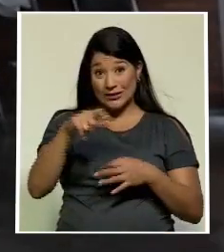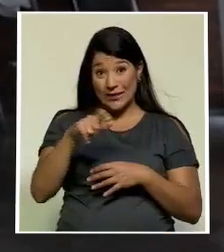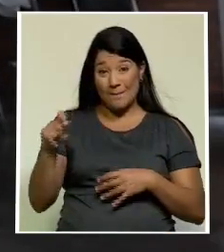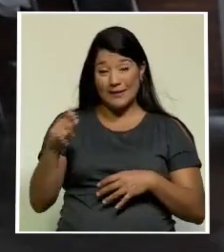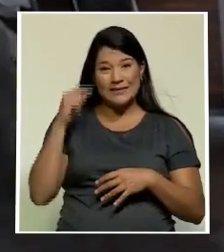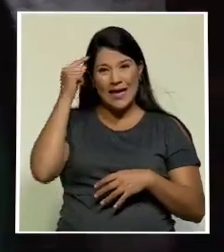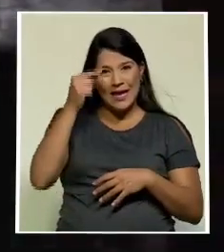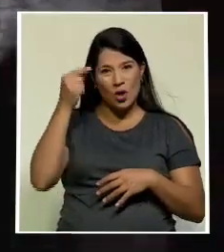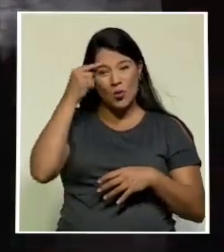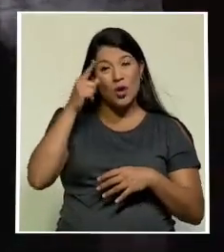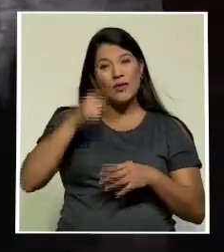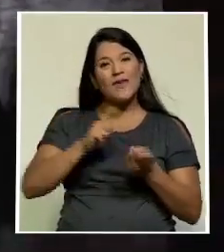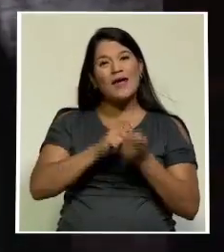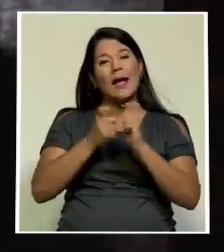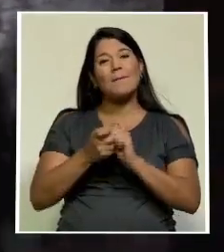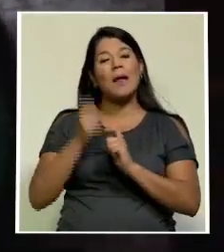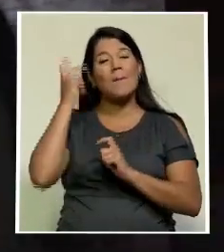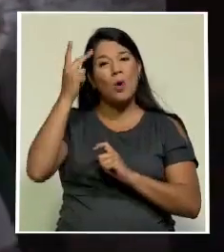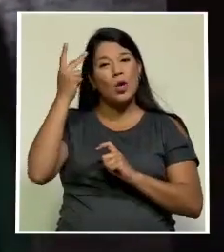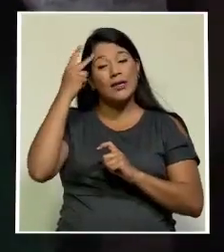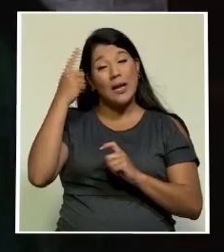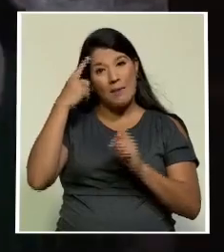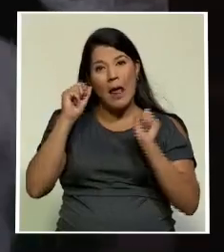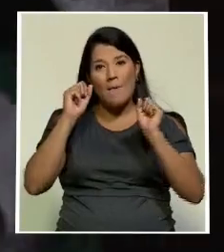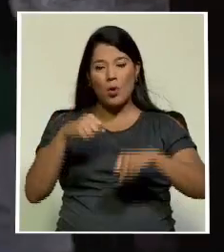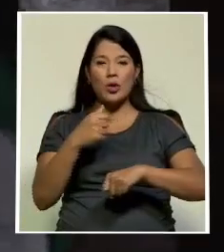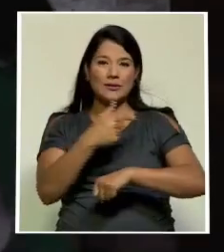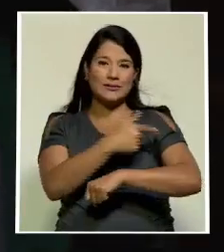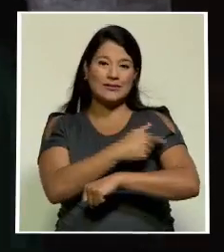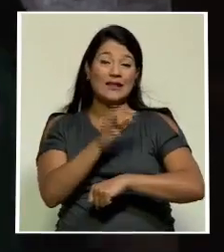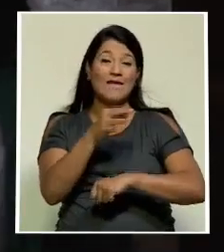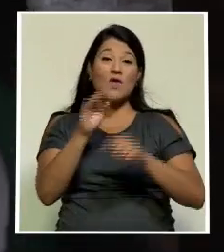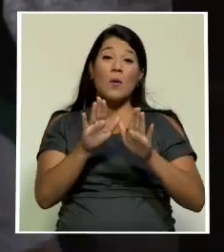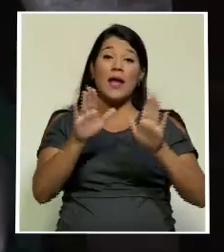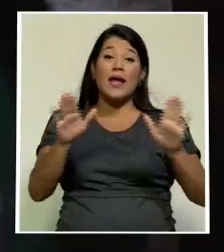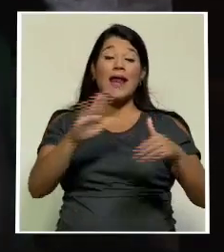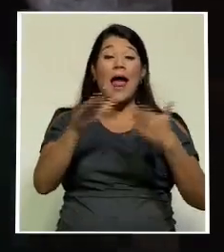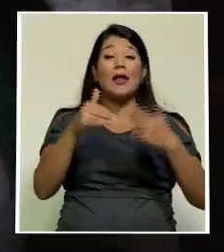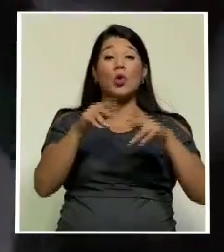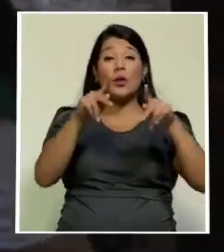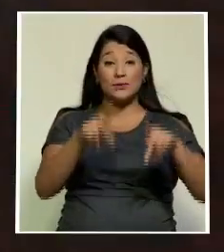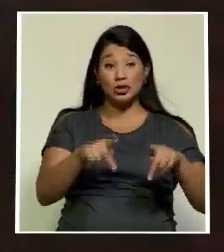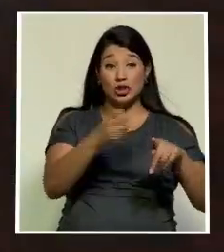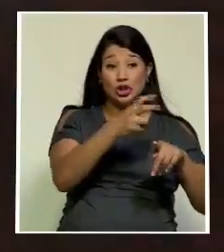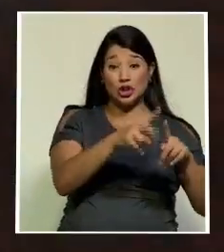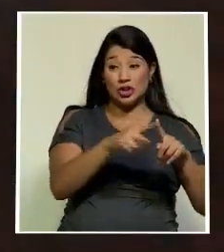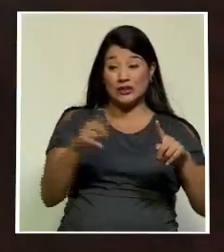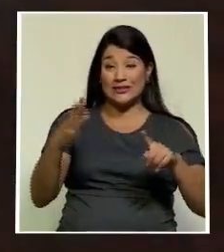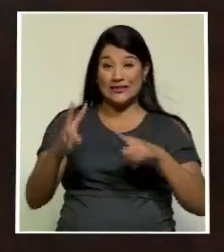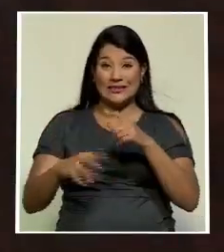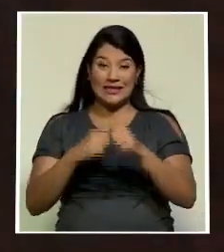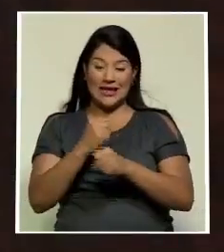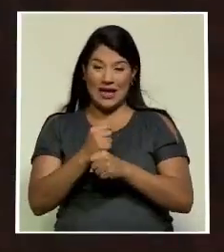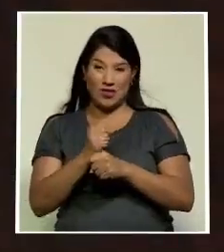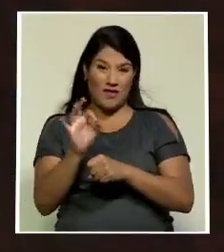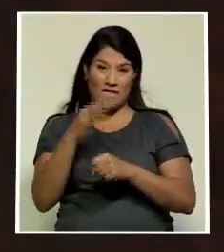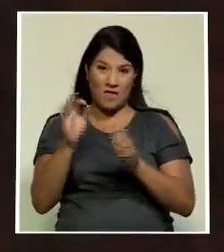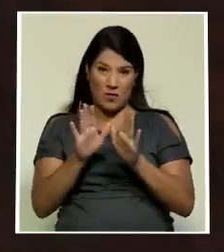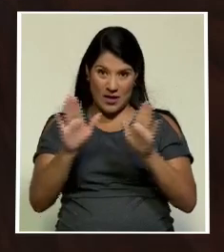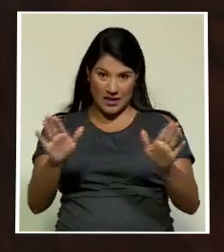debe modificar su política para inmunizar de manera generalizada a los menores de 12 a 17 años, fallo que el